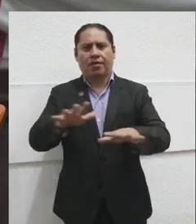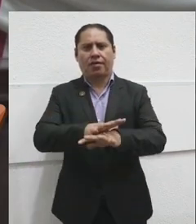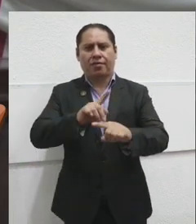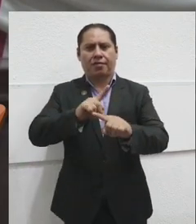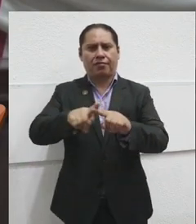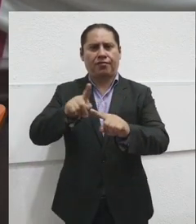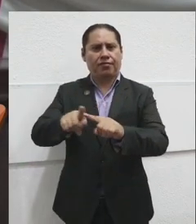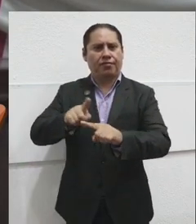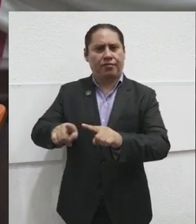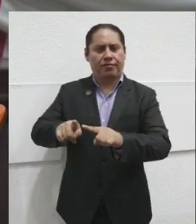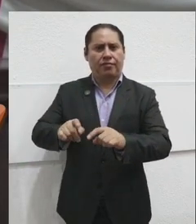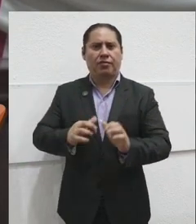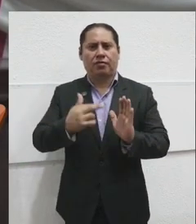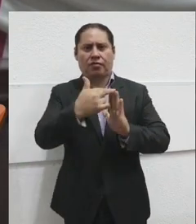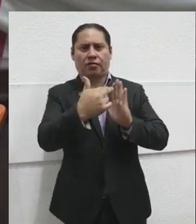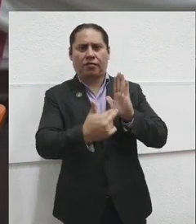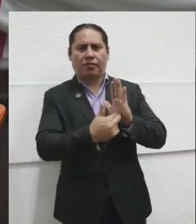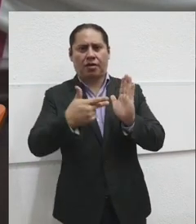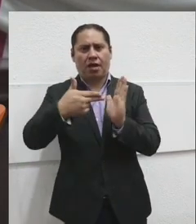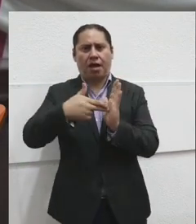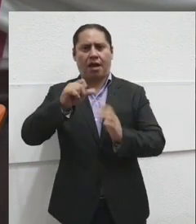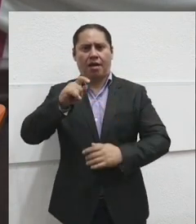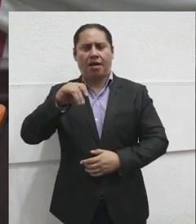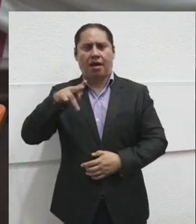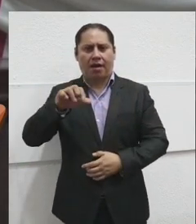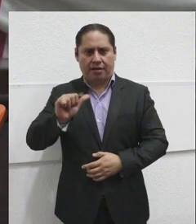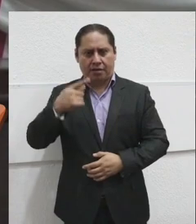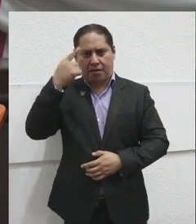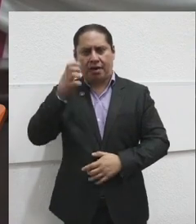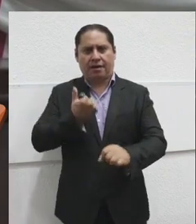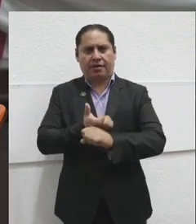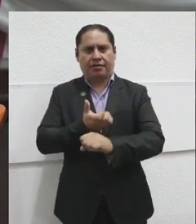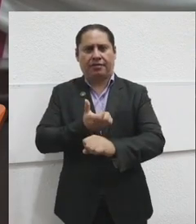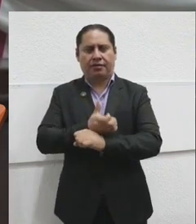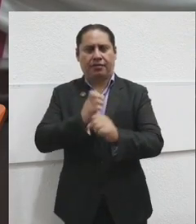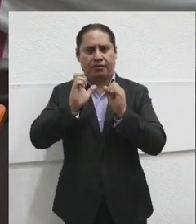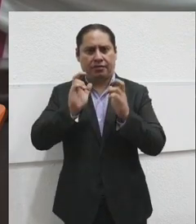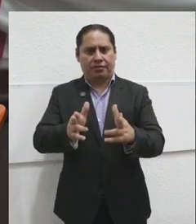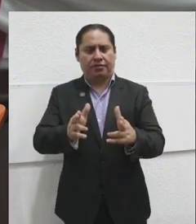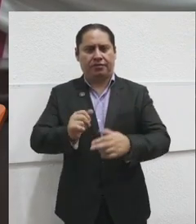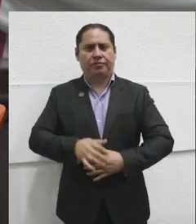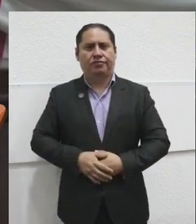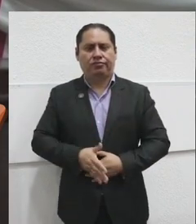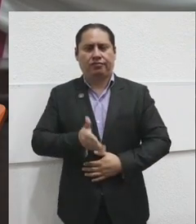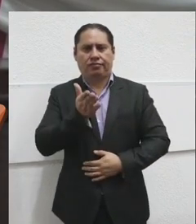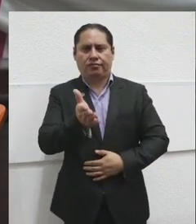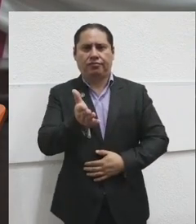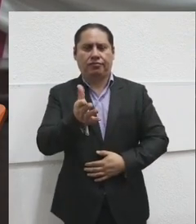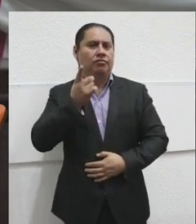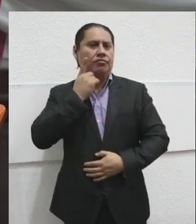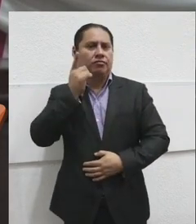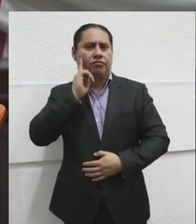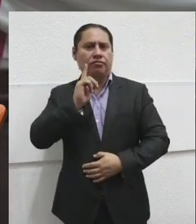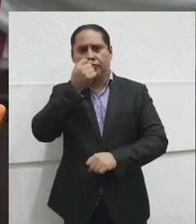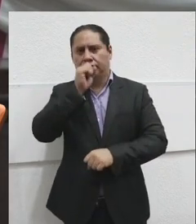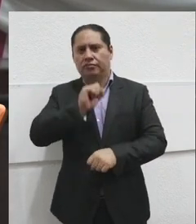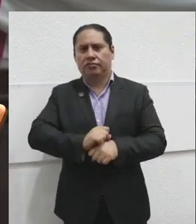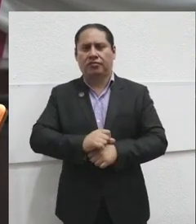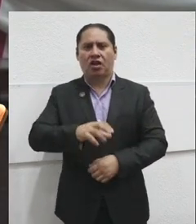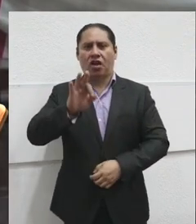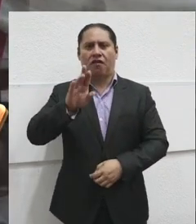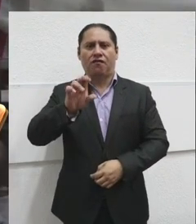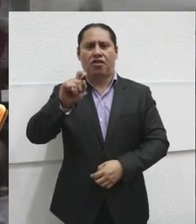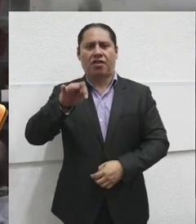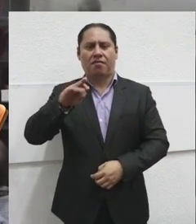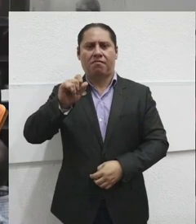diversas disposiciones del Código de la Hacienda Pública para el Estado de Chiapas. Por lo que solicito a la secretaria Flor